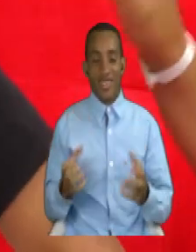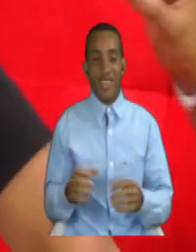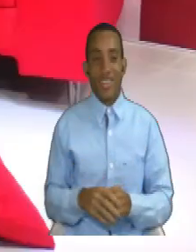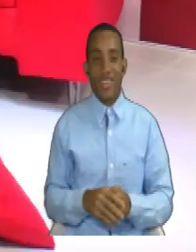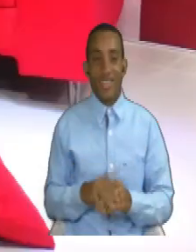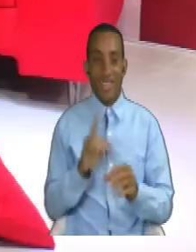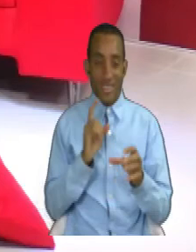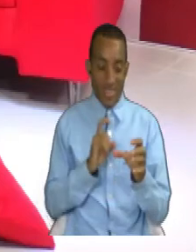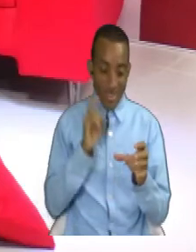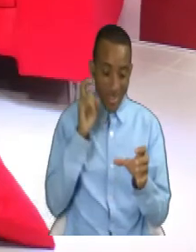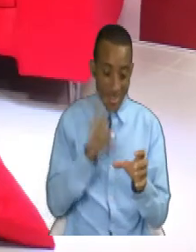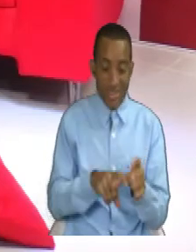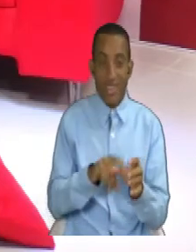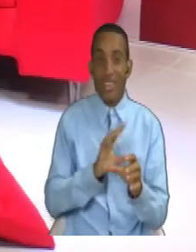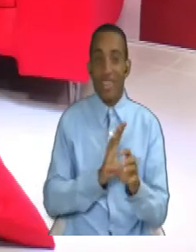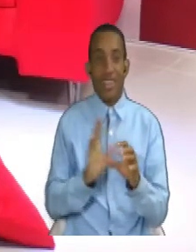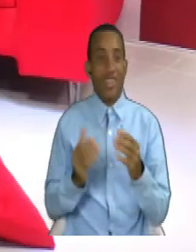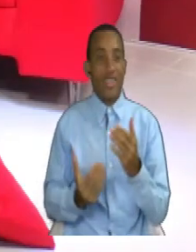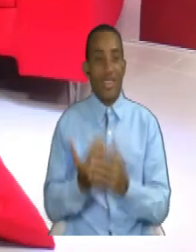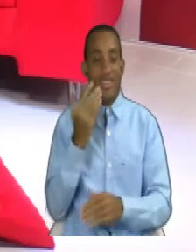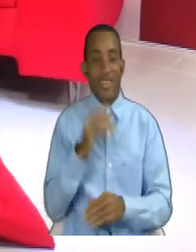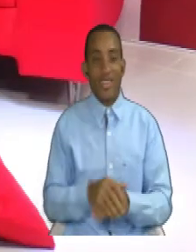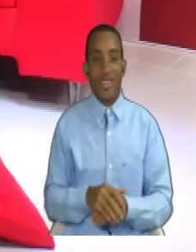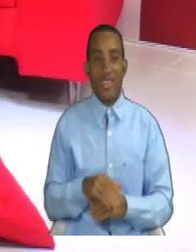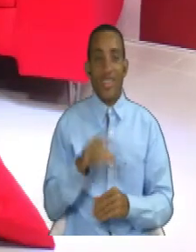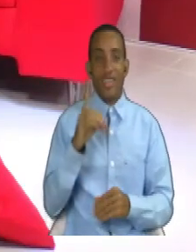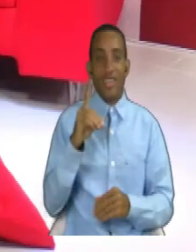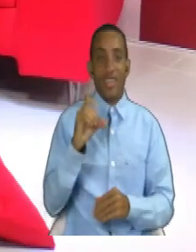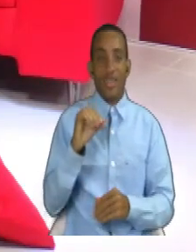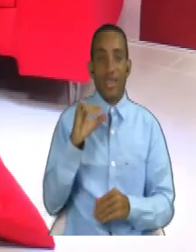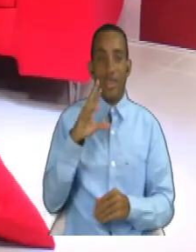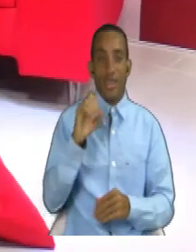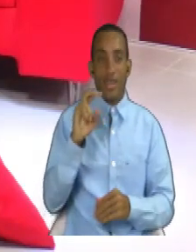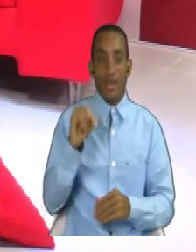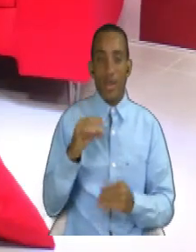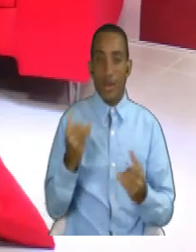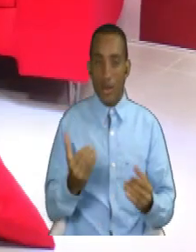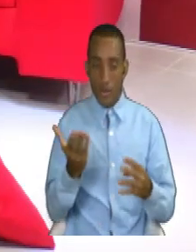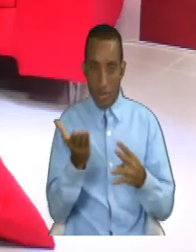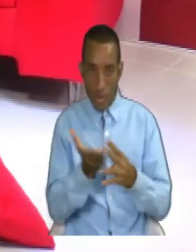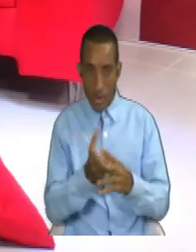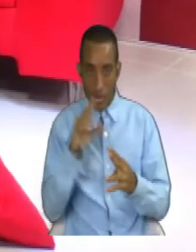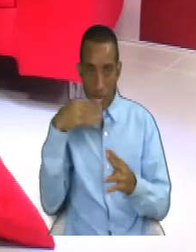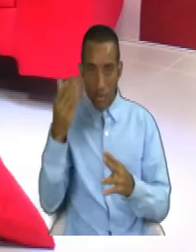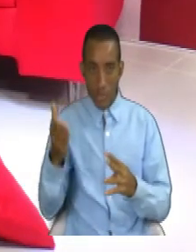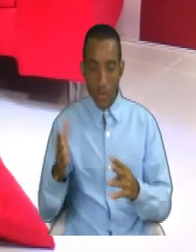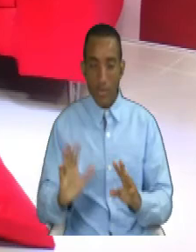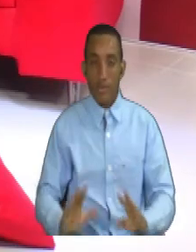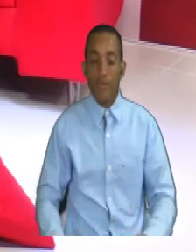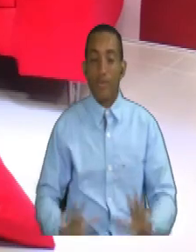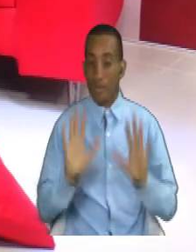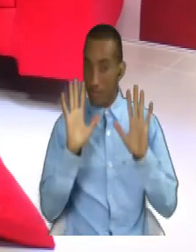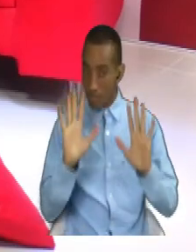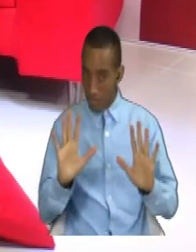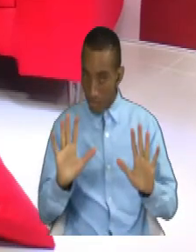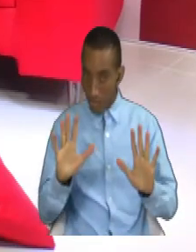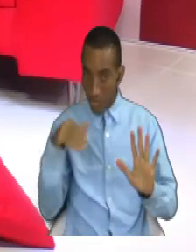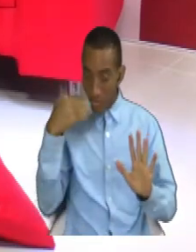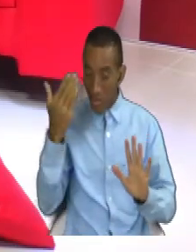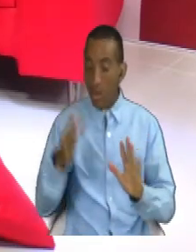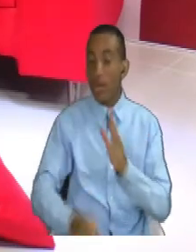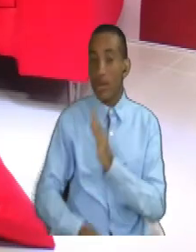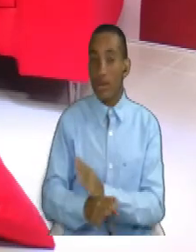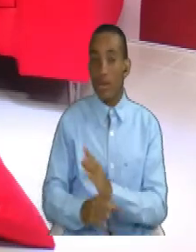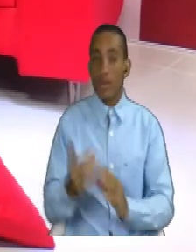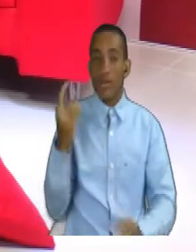Que participe, claro, ¿no? El de una que escriba. Dairo, llegó nuestro momento de la pausa y ya regresamos. No bueno, se vayan ahí porque okay, ya volvemos porque falta